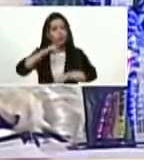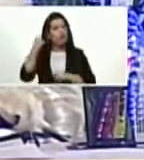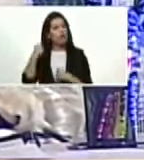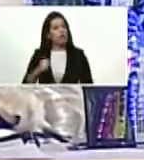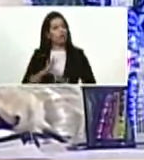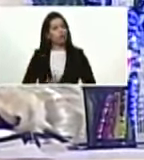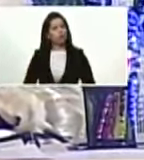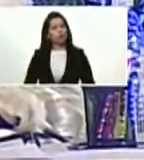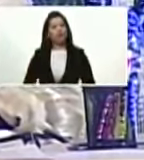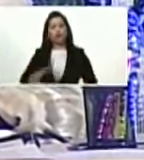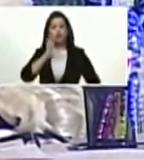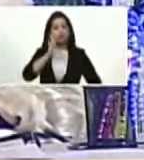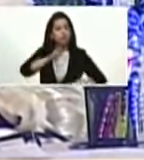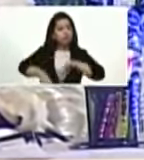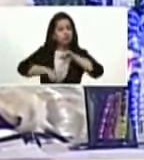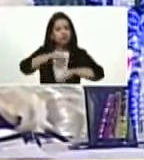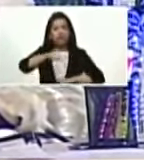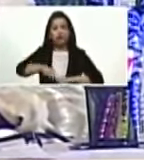de distribución,